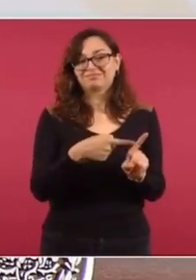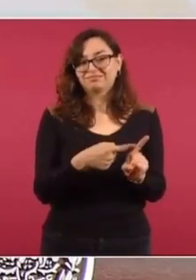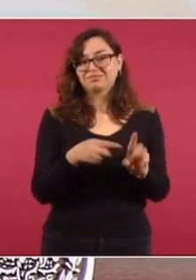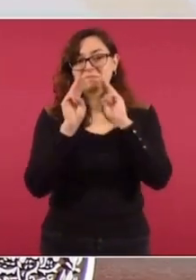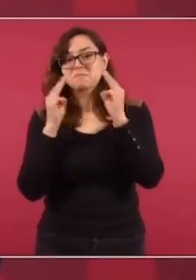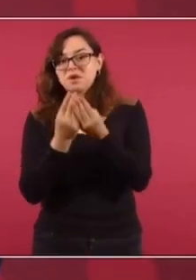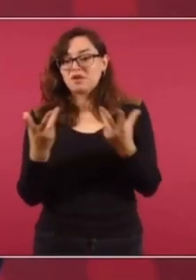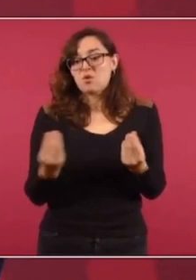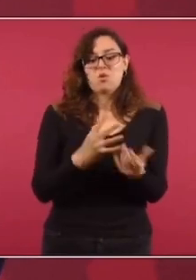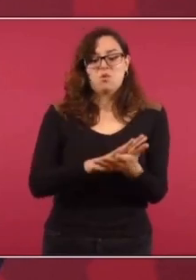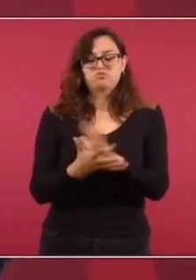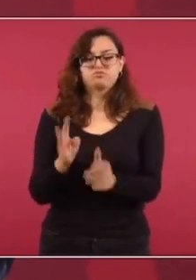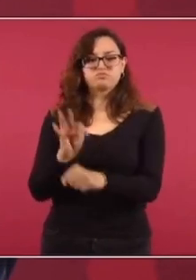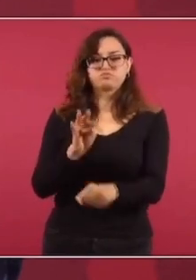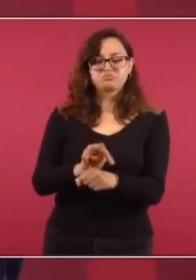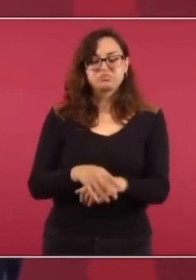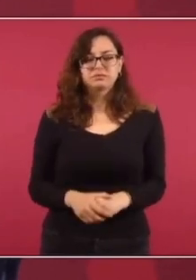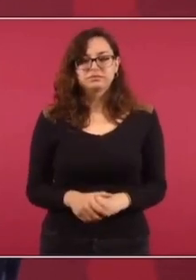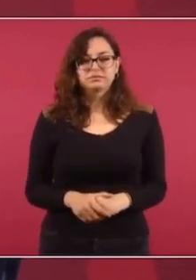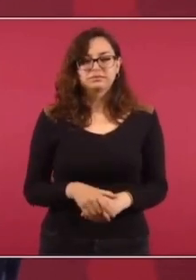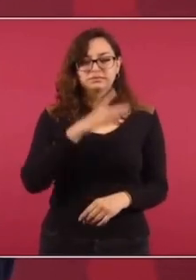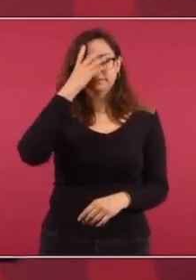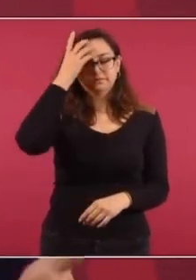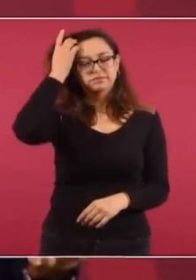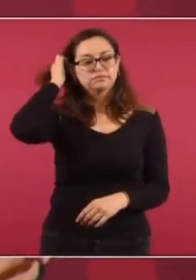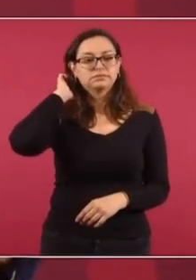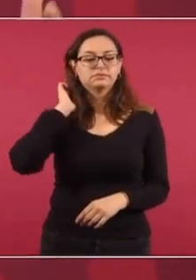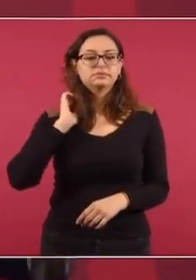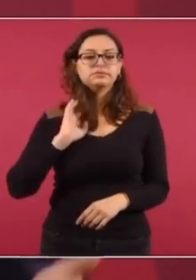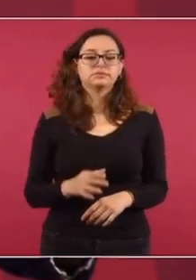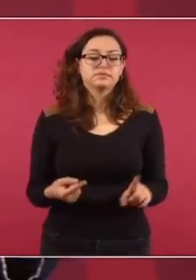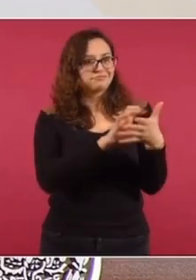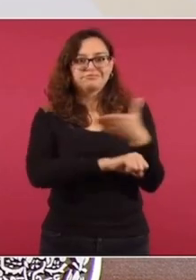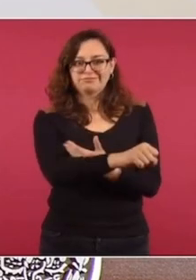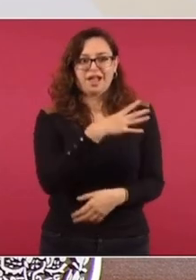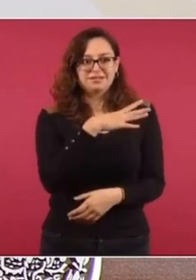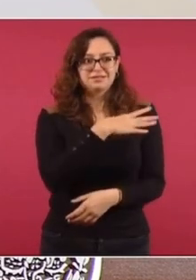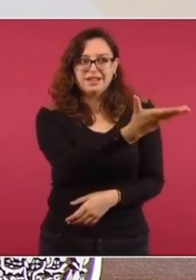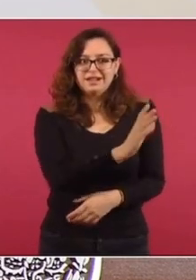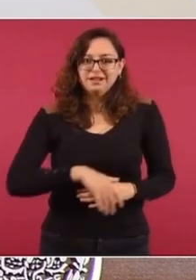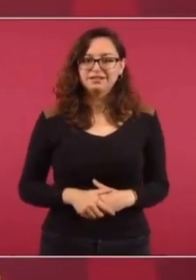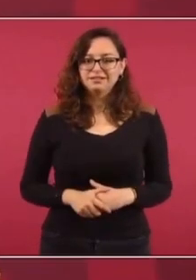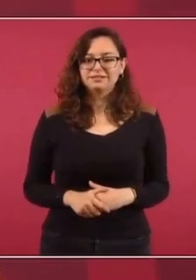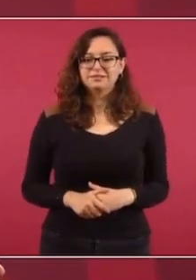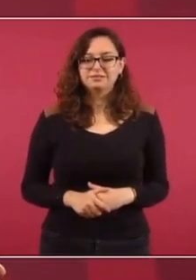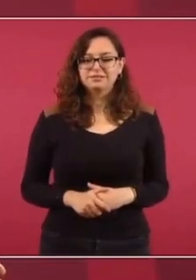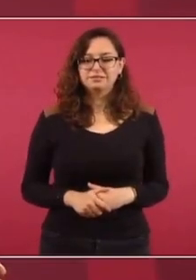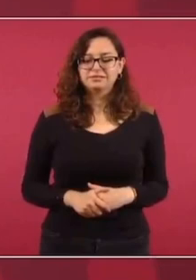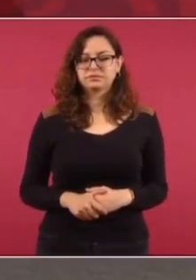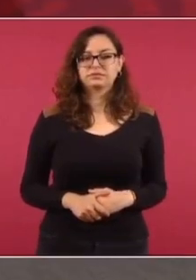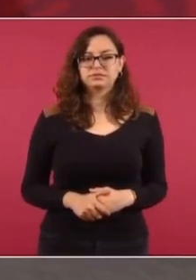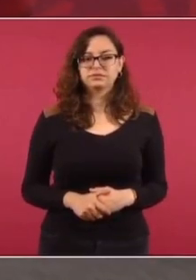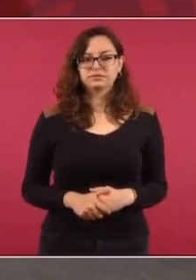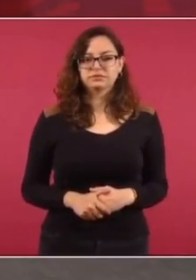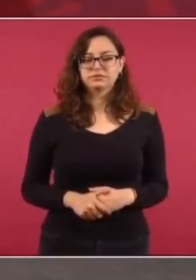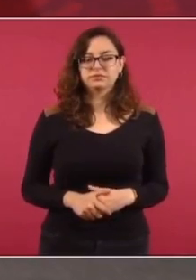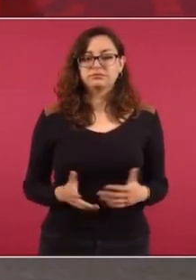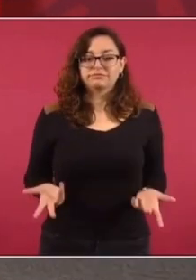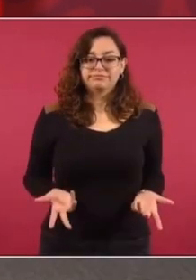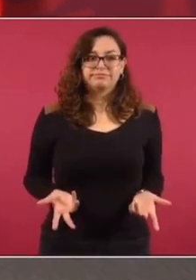Luna, no se dice que era el hombre fuerte del presidente, sin exagerar, si se